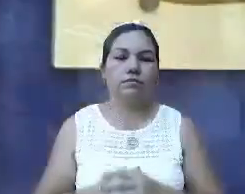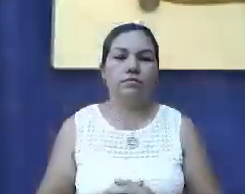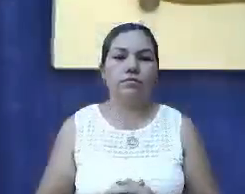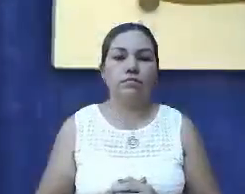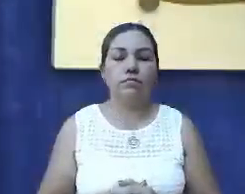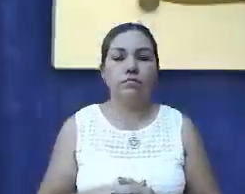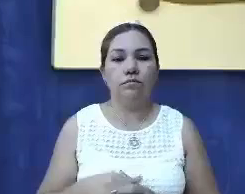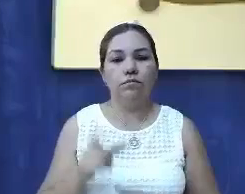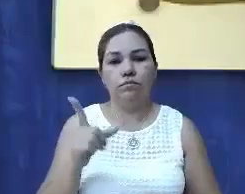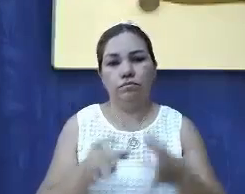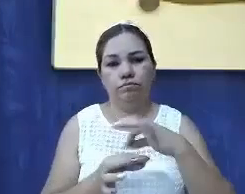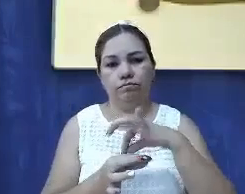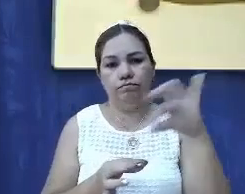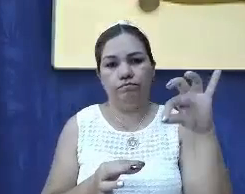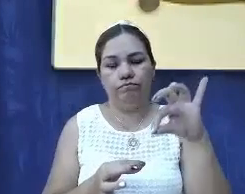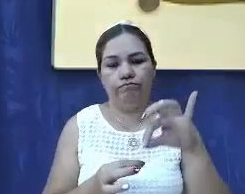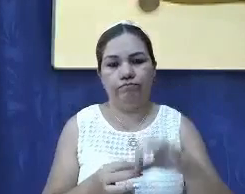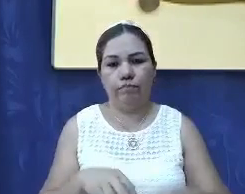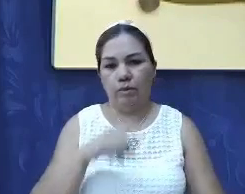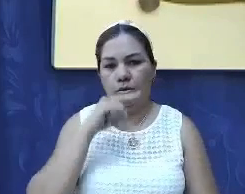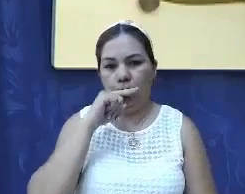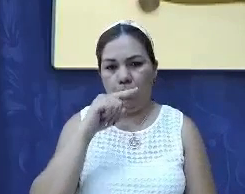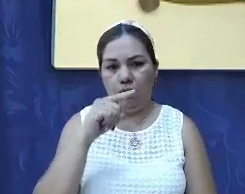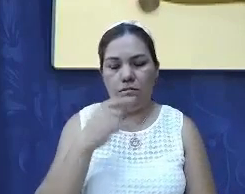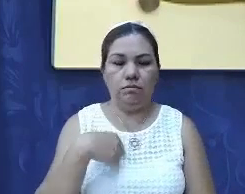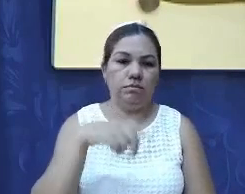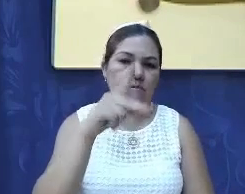Los espíritus inmundos son como parásitos.